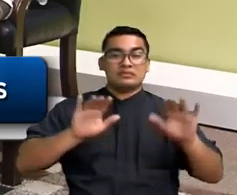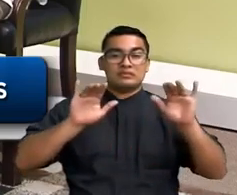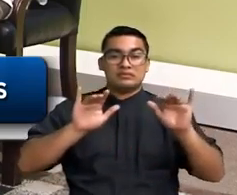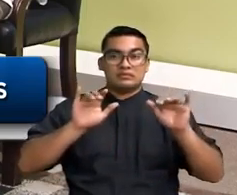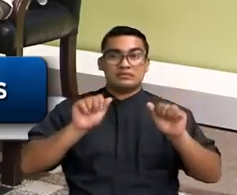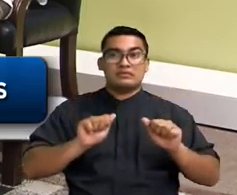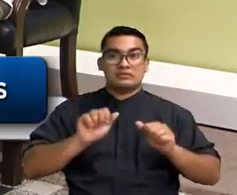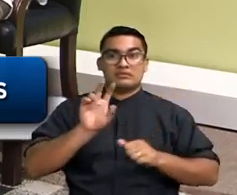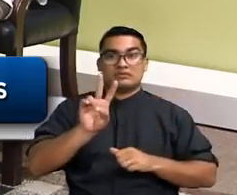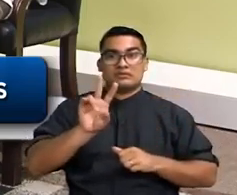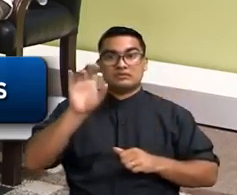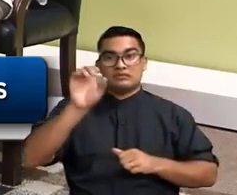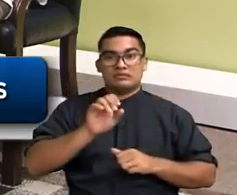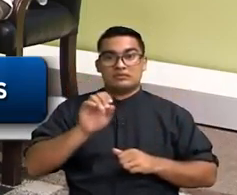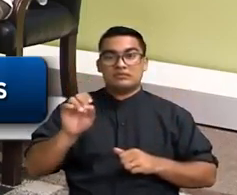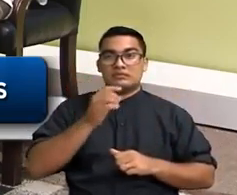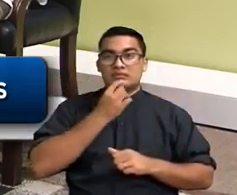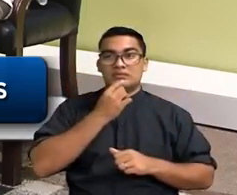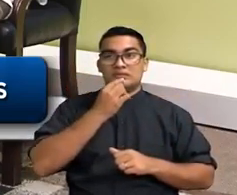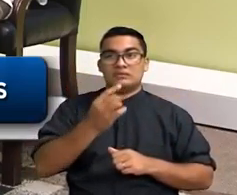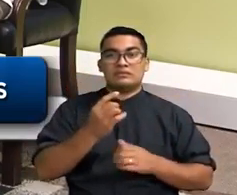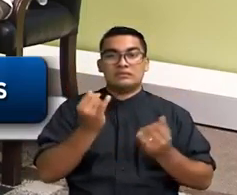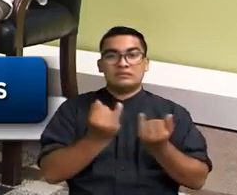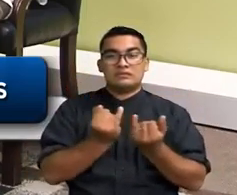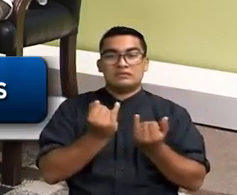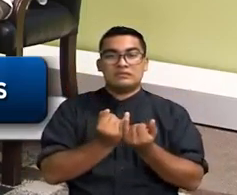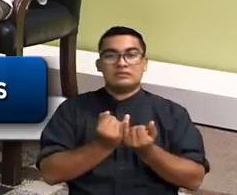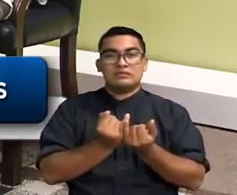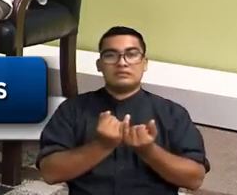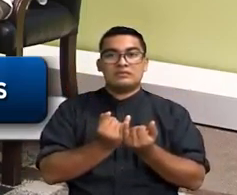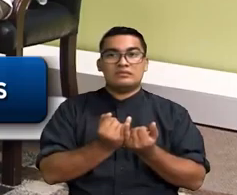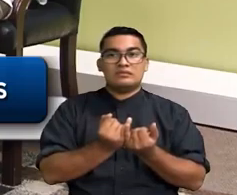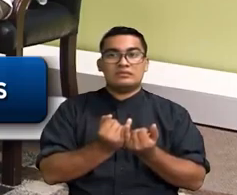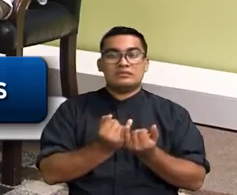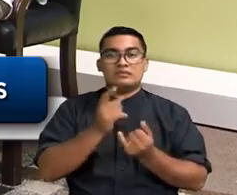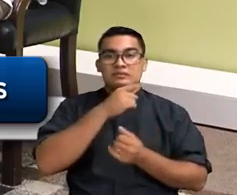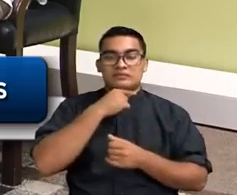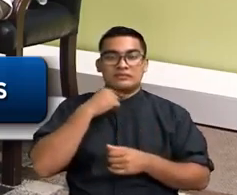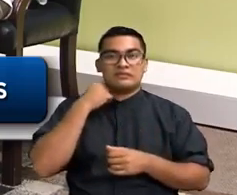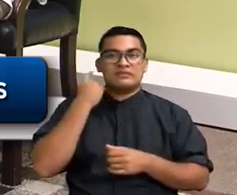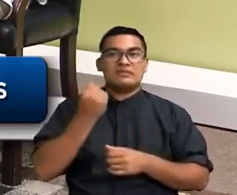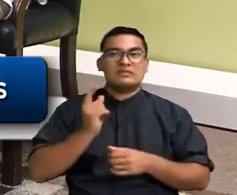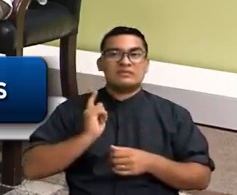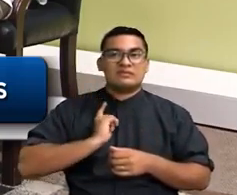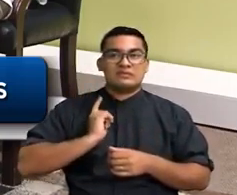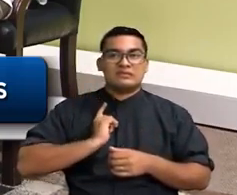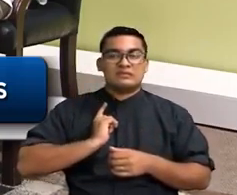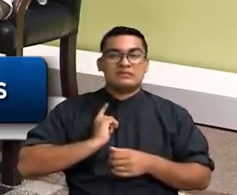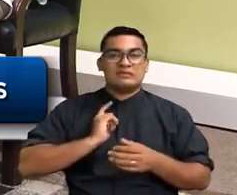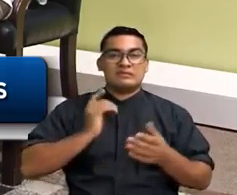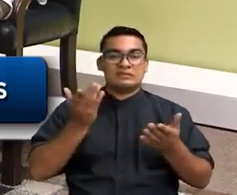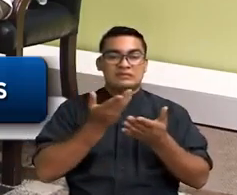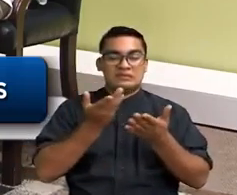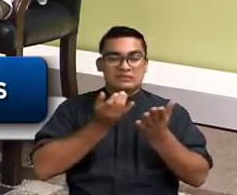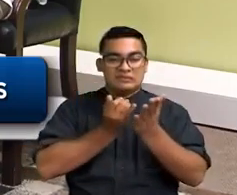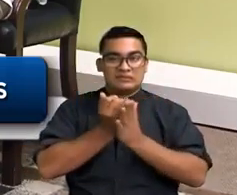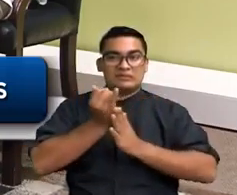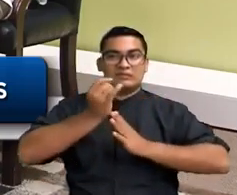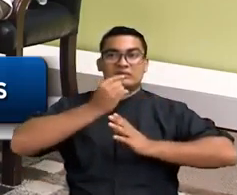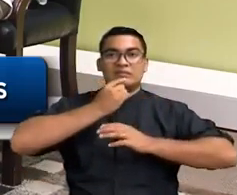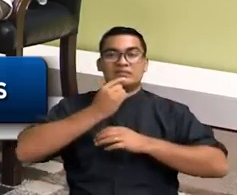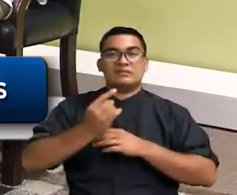un 2% de una duda más razonable, tenemos los estudios de imágenes, como